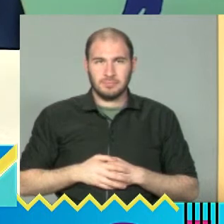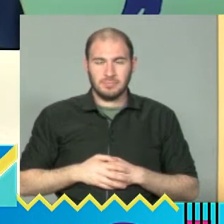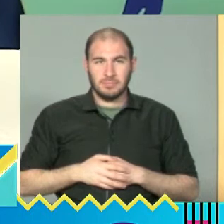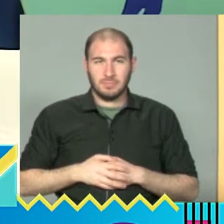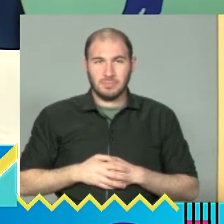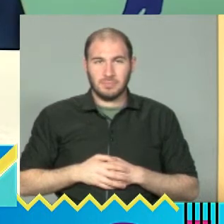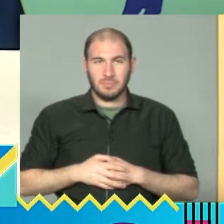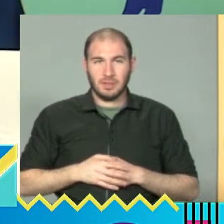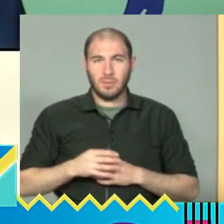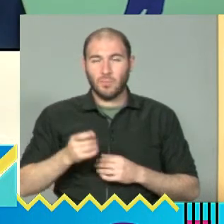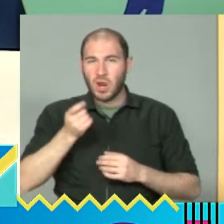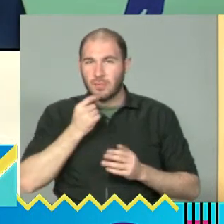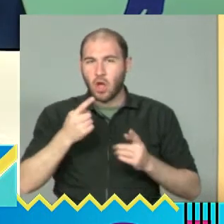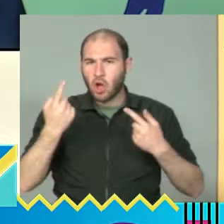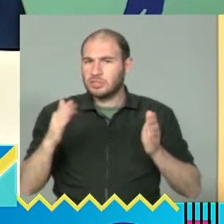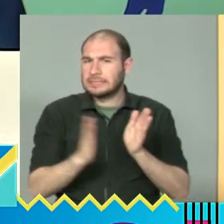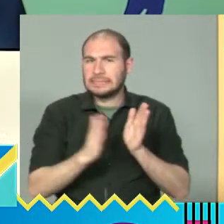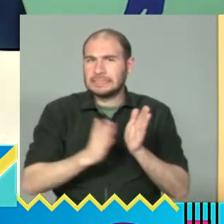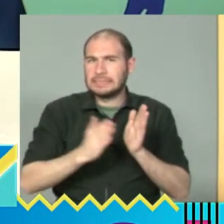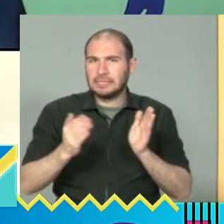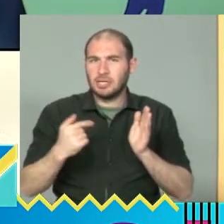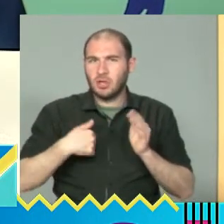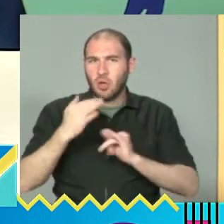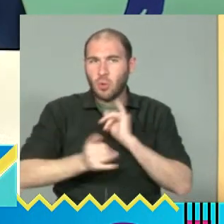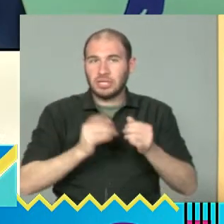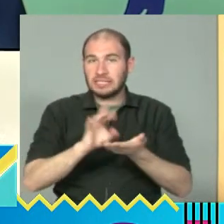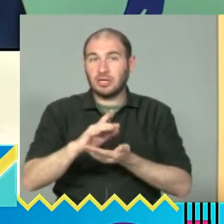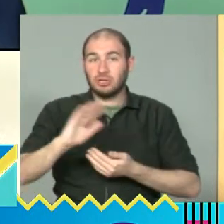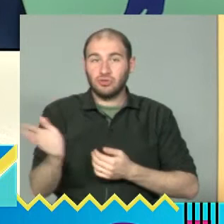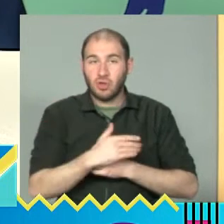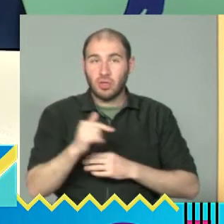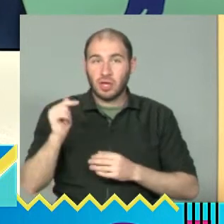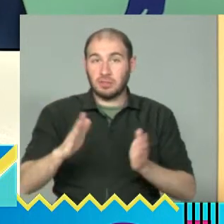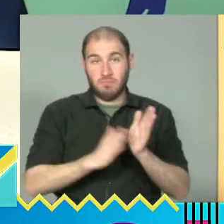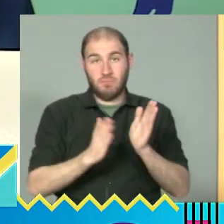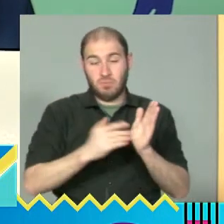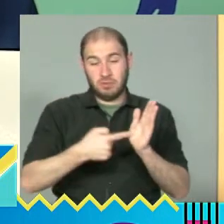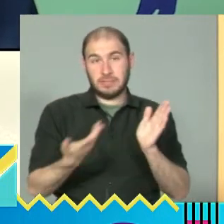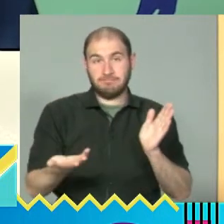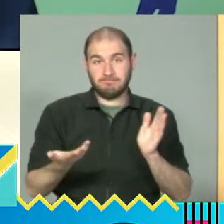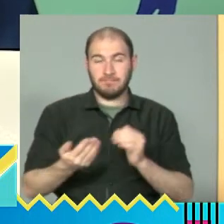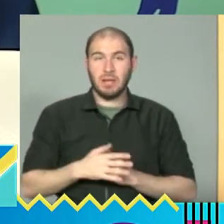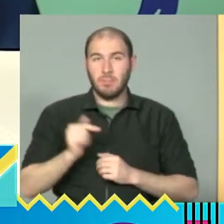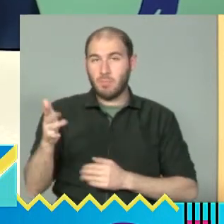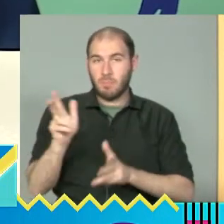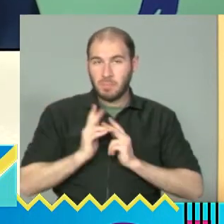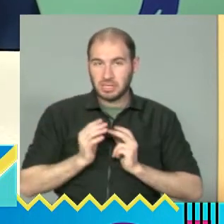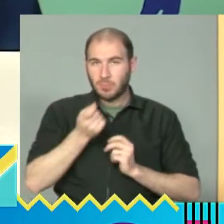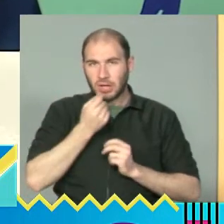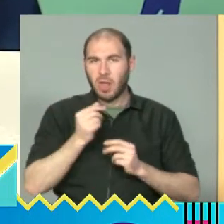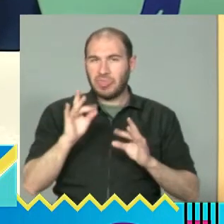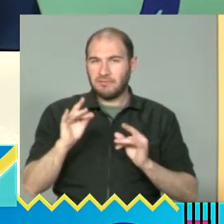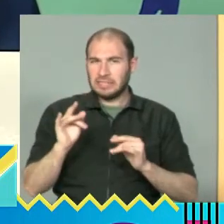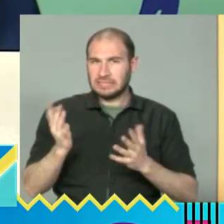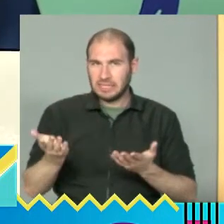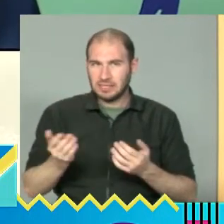Si no muestra una acción contundente, por eso hablo de echarlos a todo eso, esa sería una acción contundente. Si vos me decís, bueno, va a ser difícil